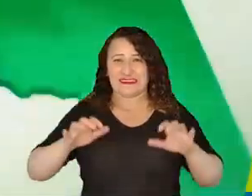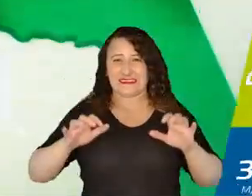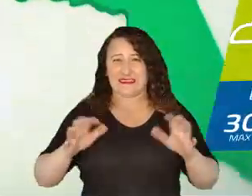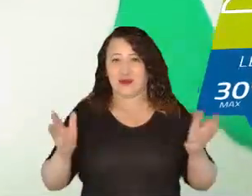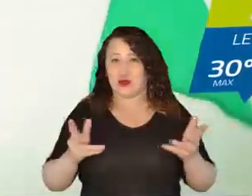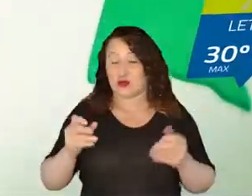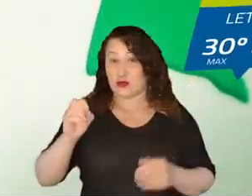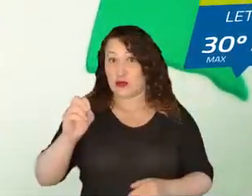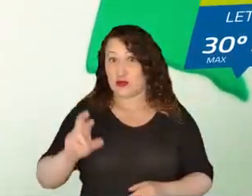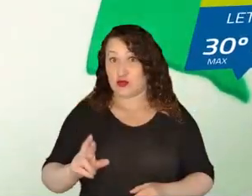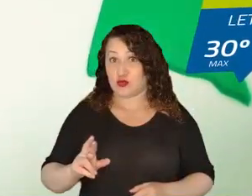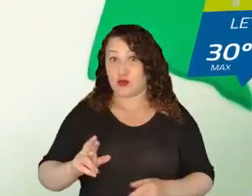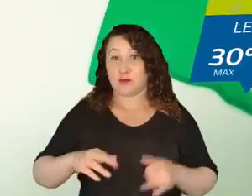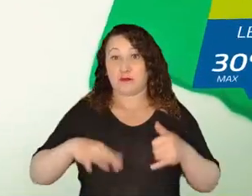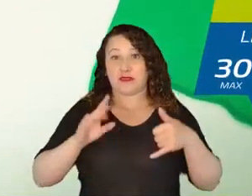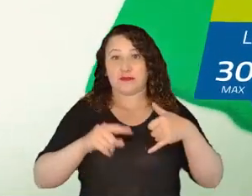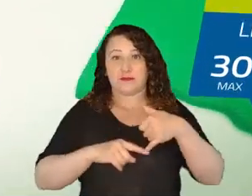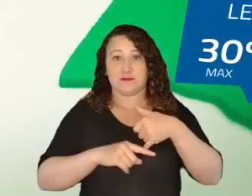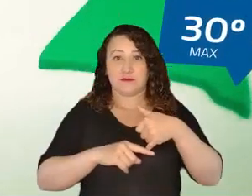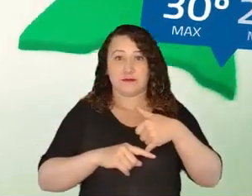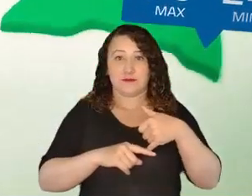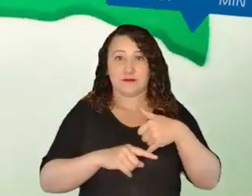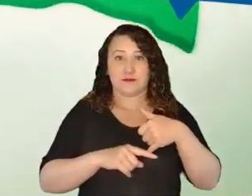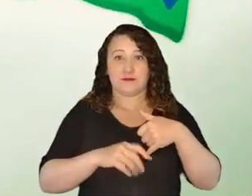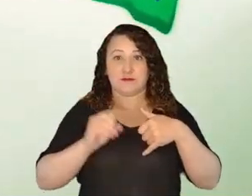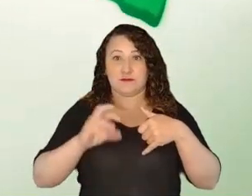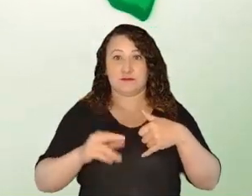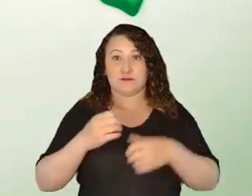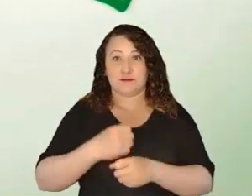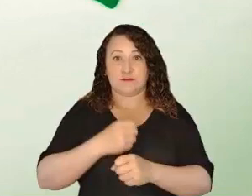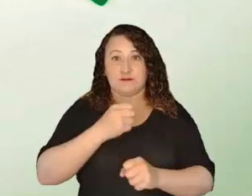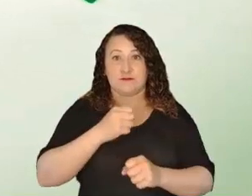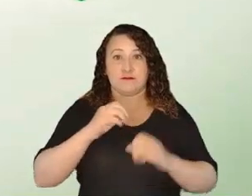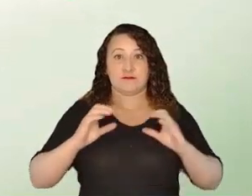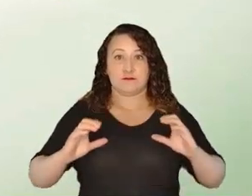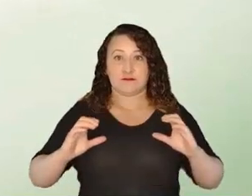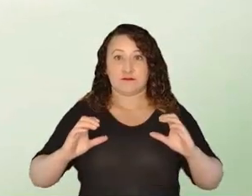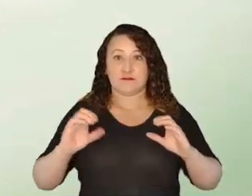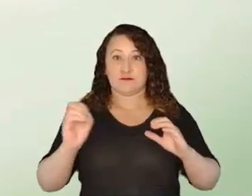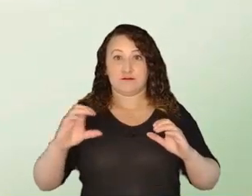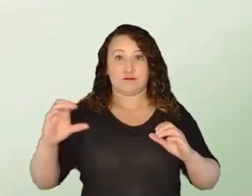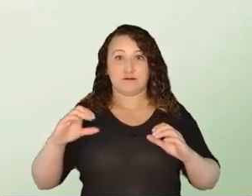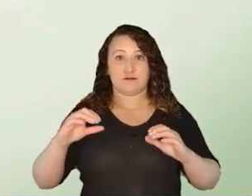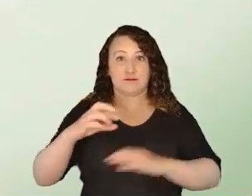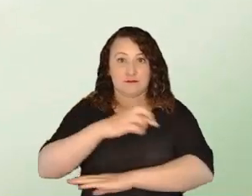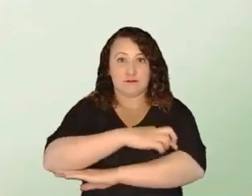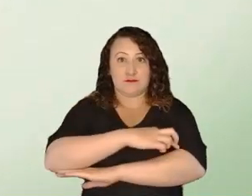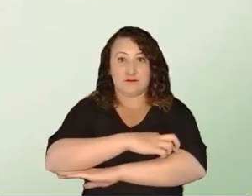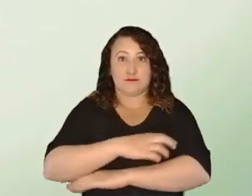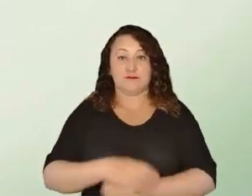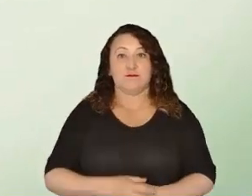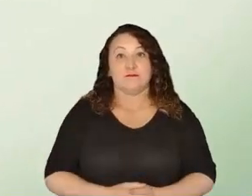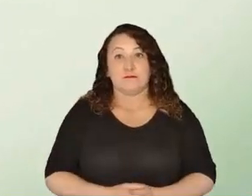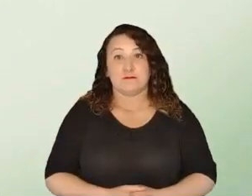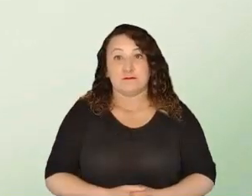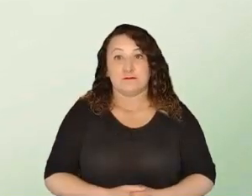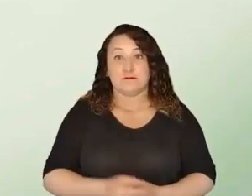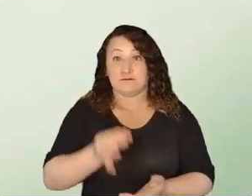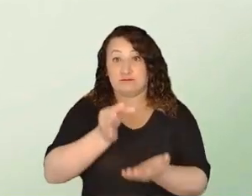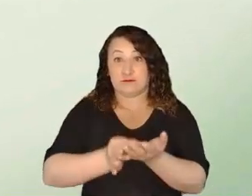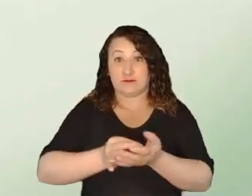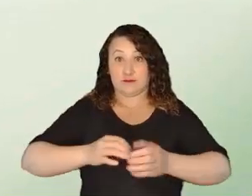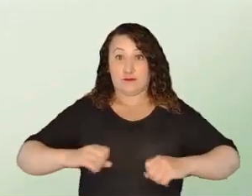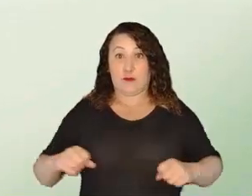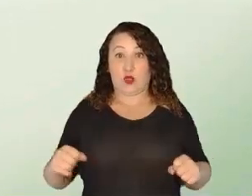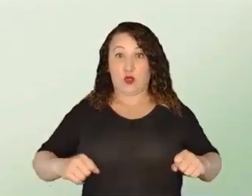precipitaciones menores la actividad lluviosa del Sur del país se concentraría zonas sur de baup caquetá